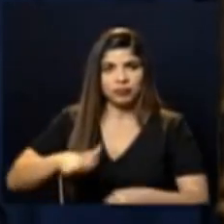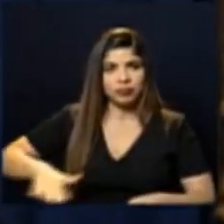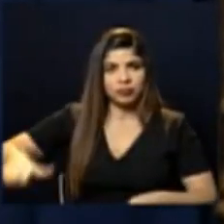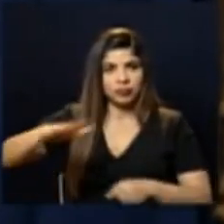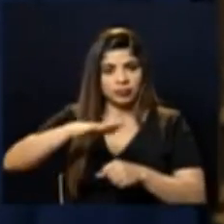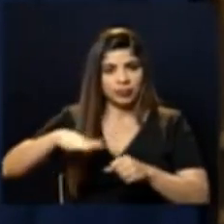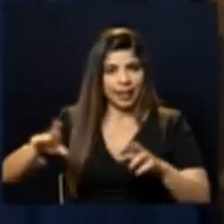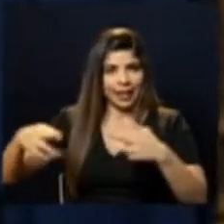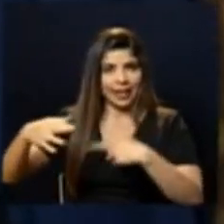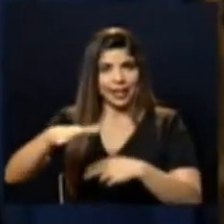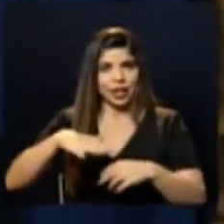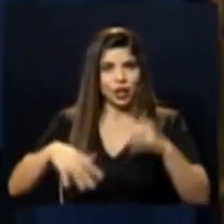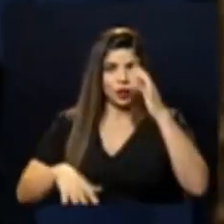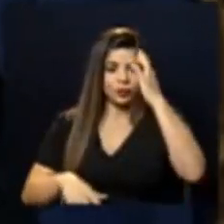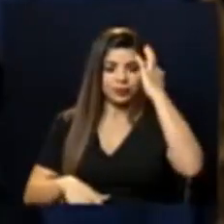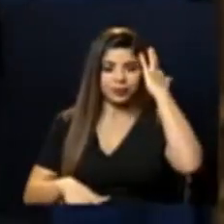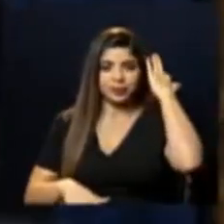región.